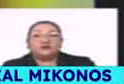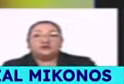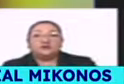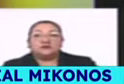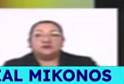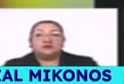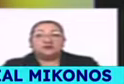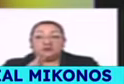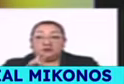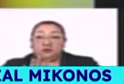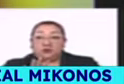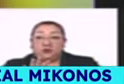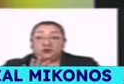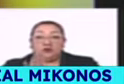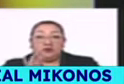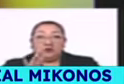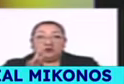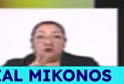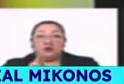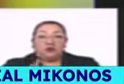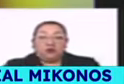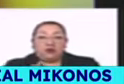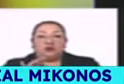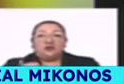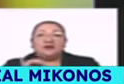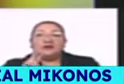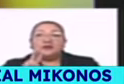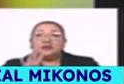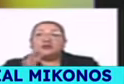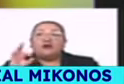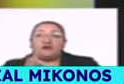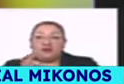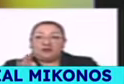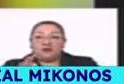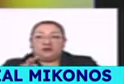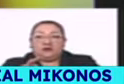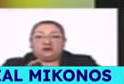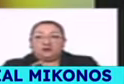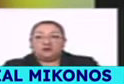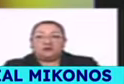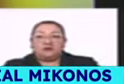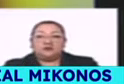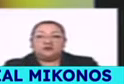El 24 y 25 de febrero,